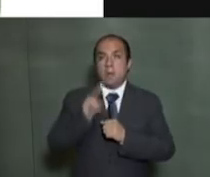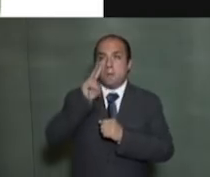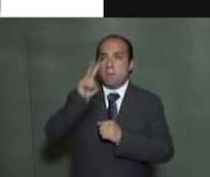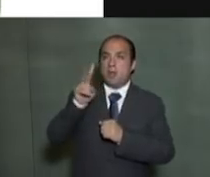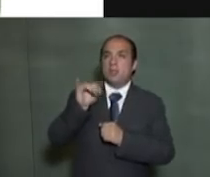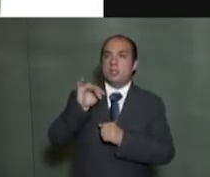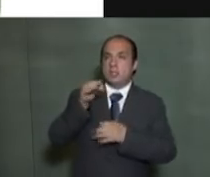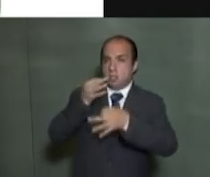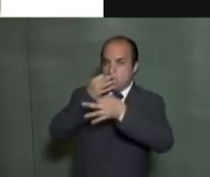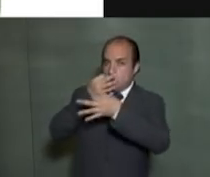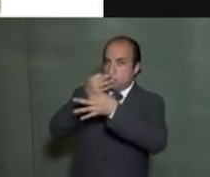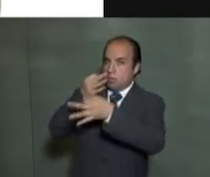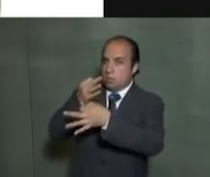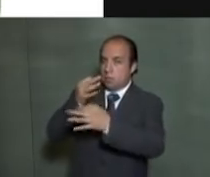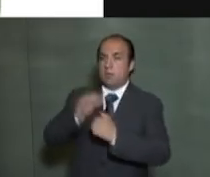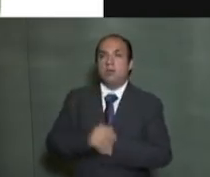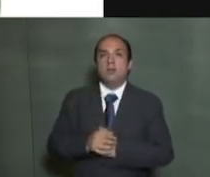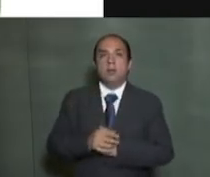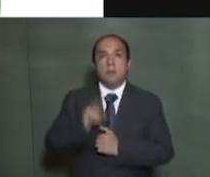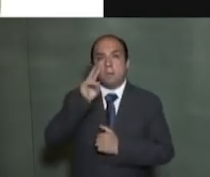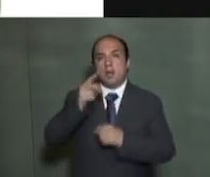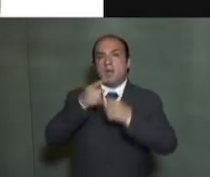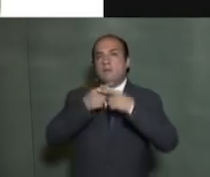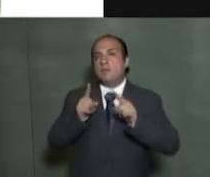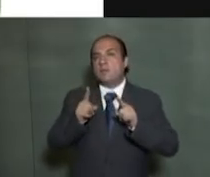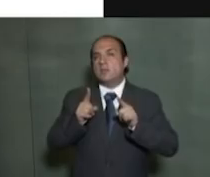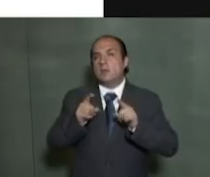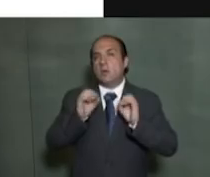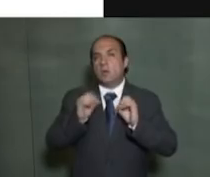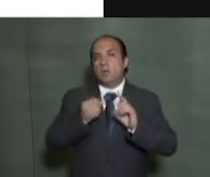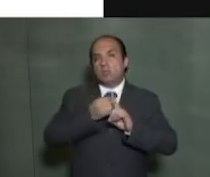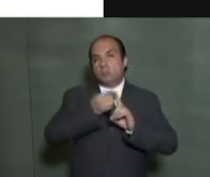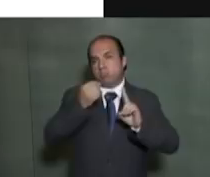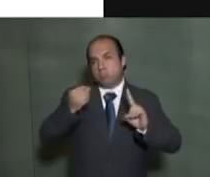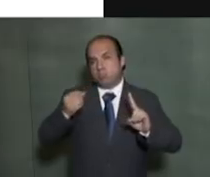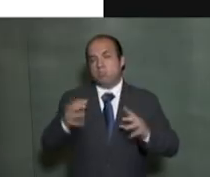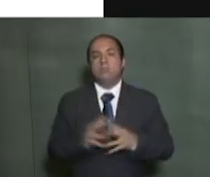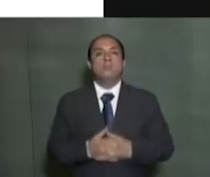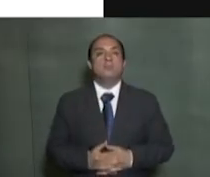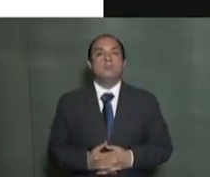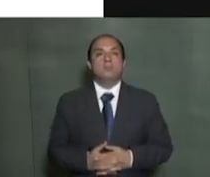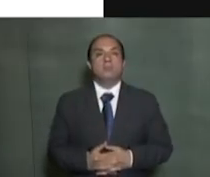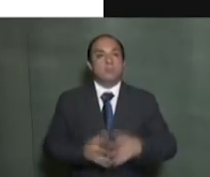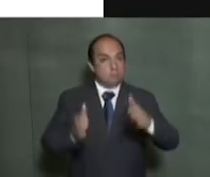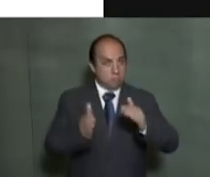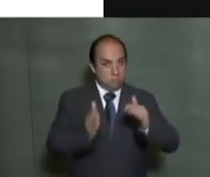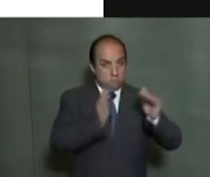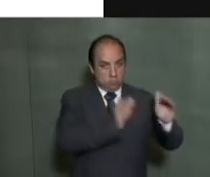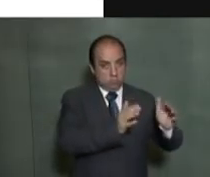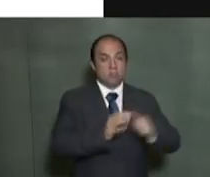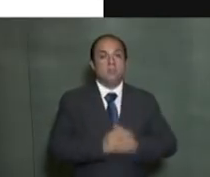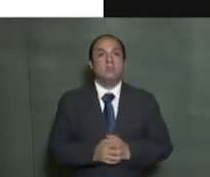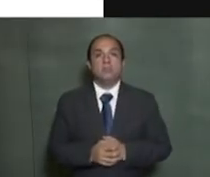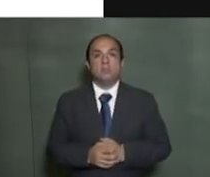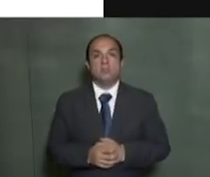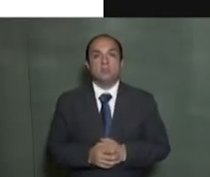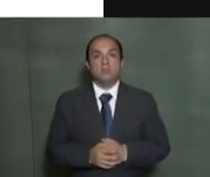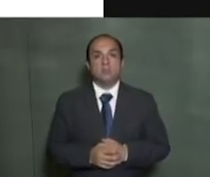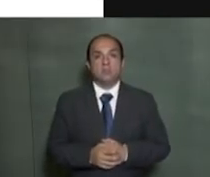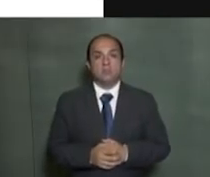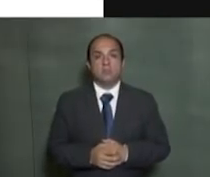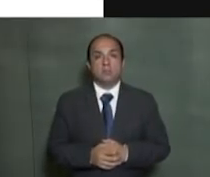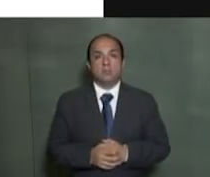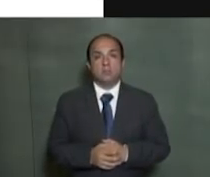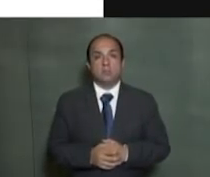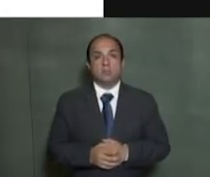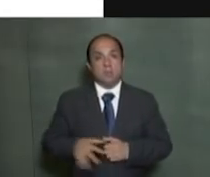llama la atención que hubiera esa diferencia o esa inconsistencia. Por otro lado, dentro del